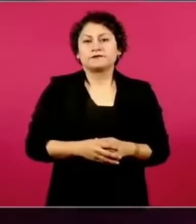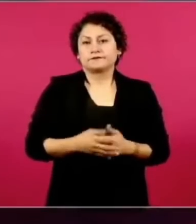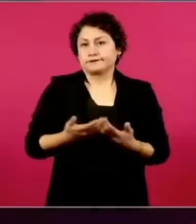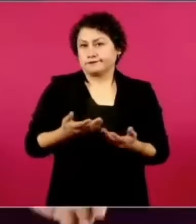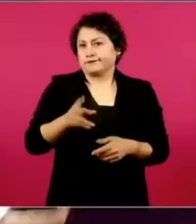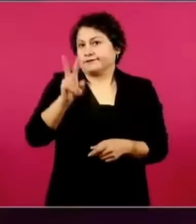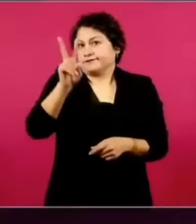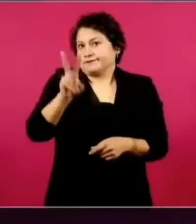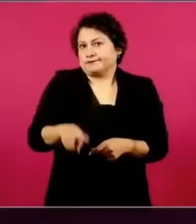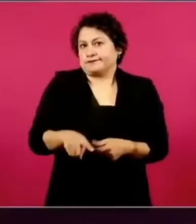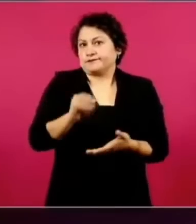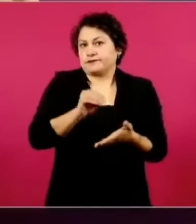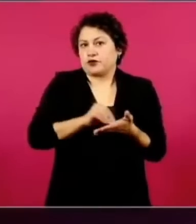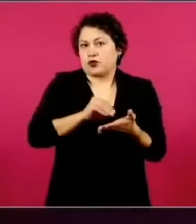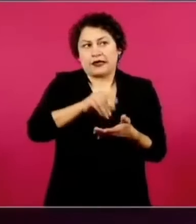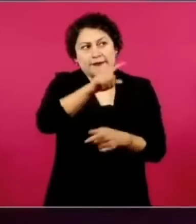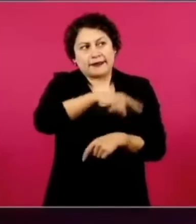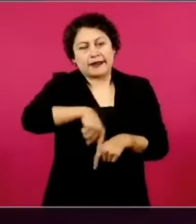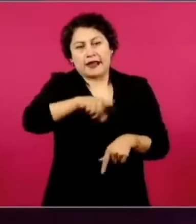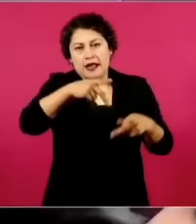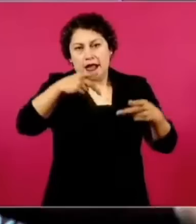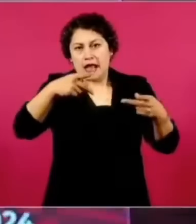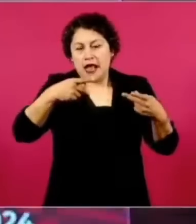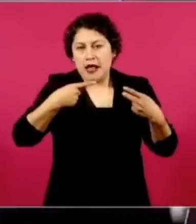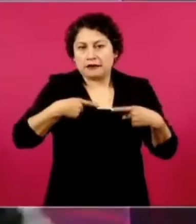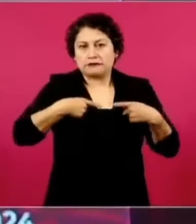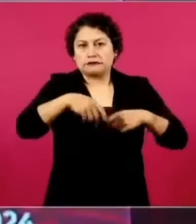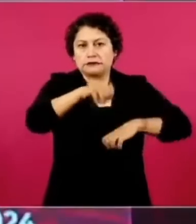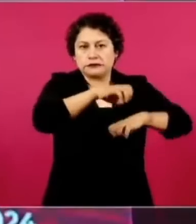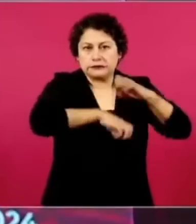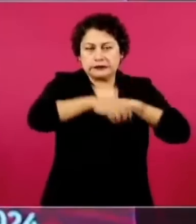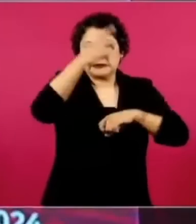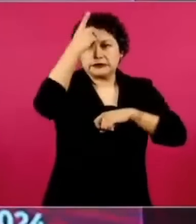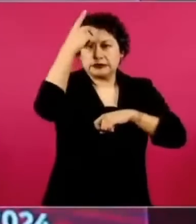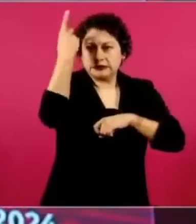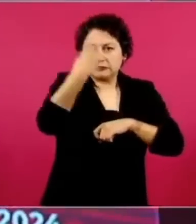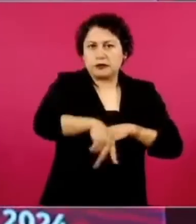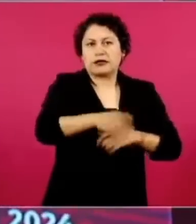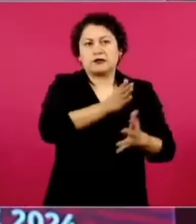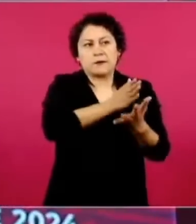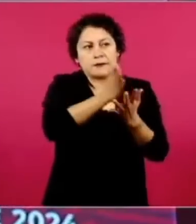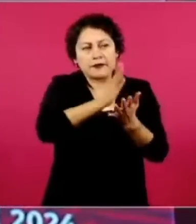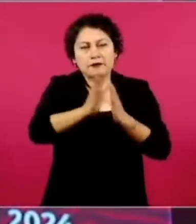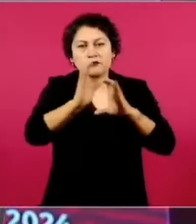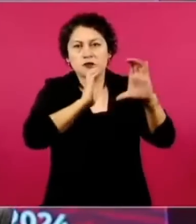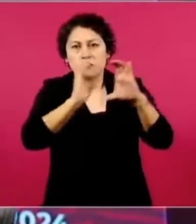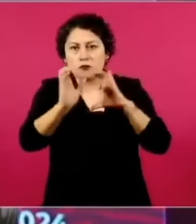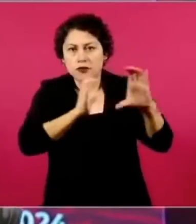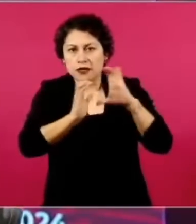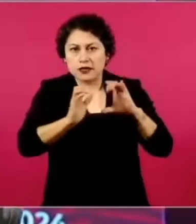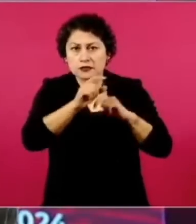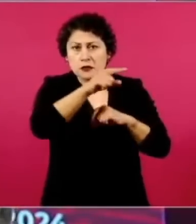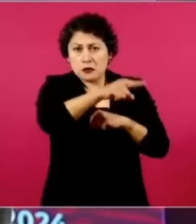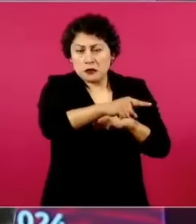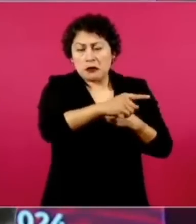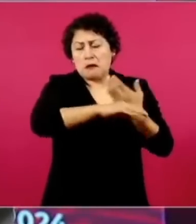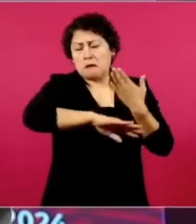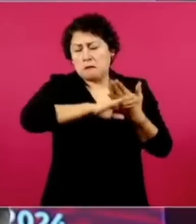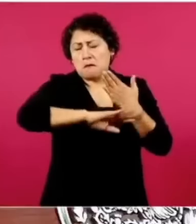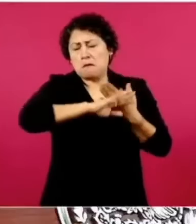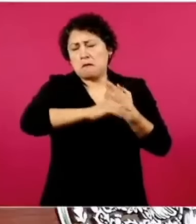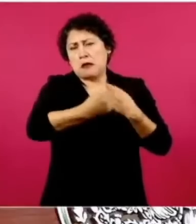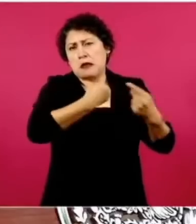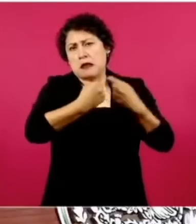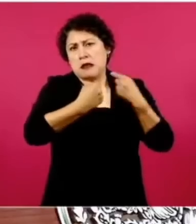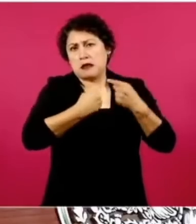redes sociales, que hay que analizarlos, ustedes que van a estar en este Congreso, hay que